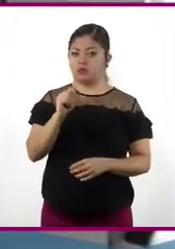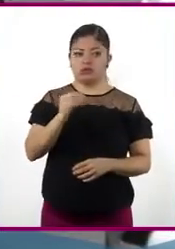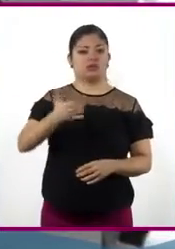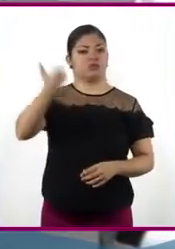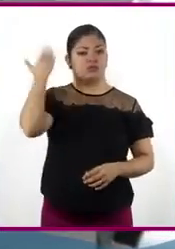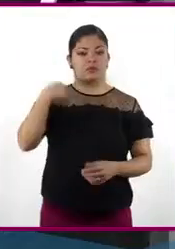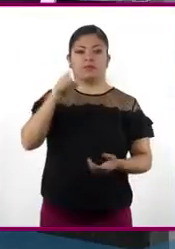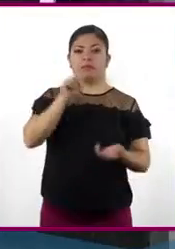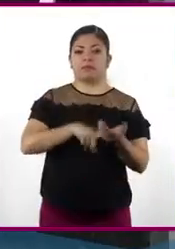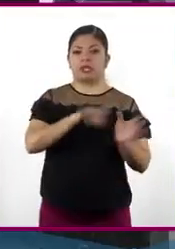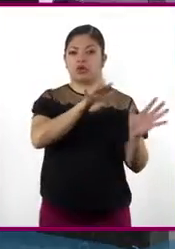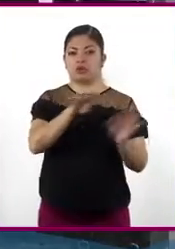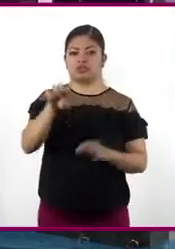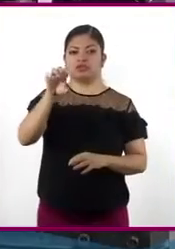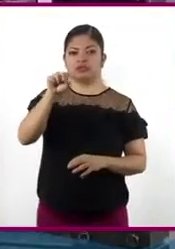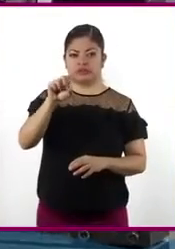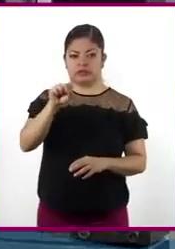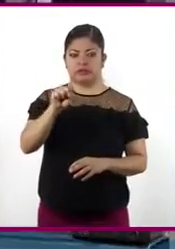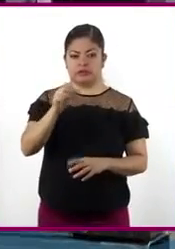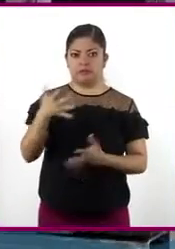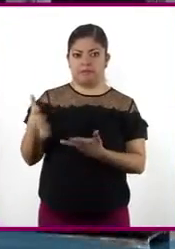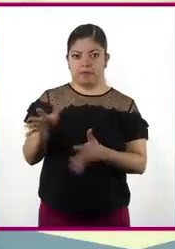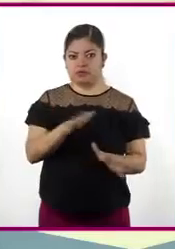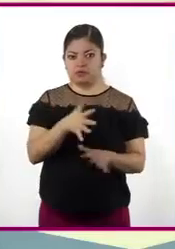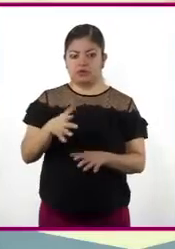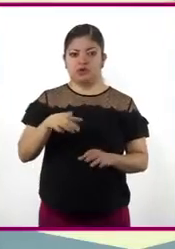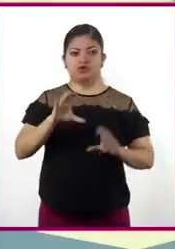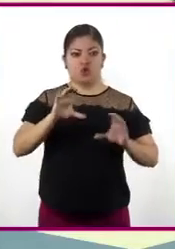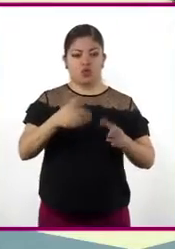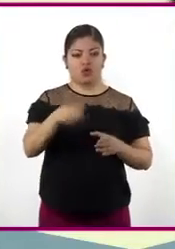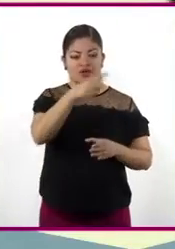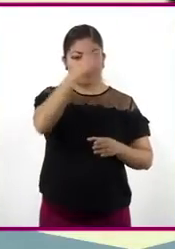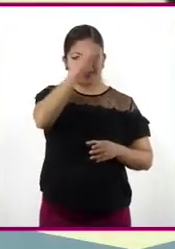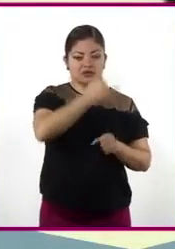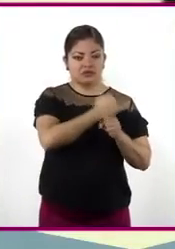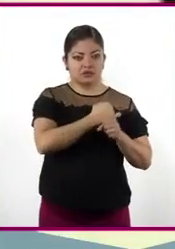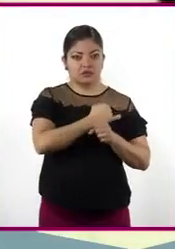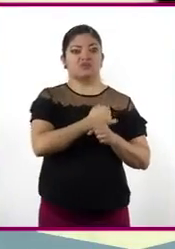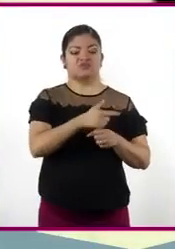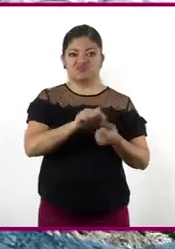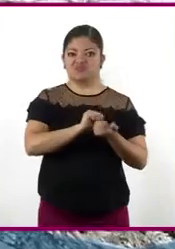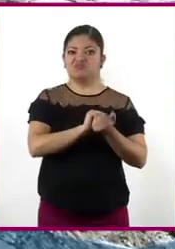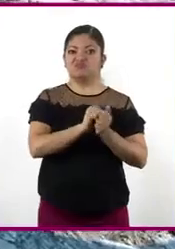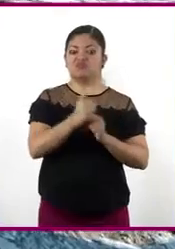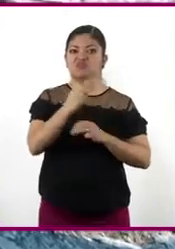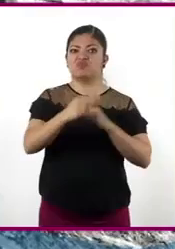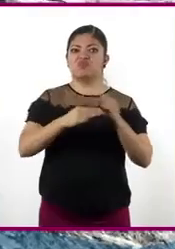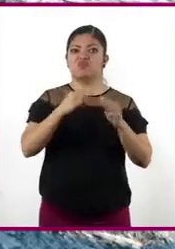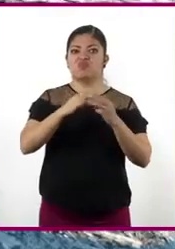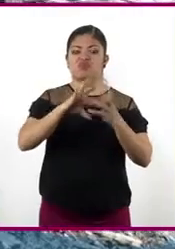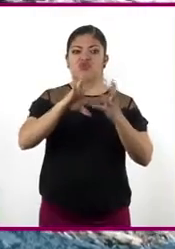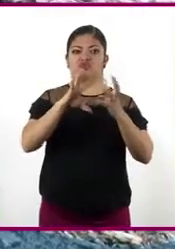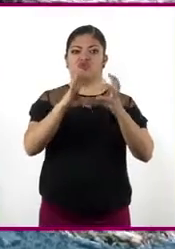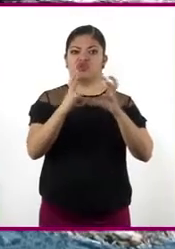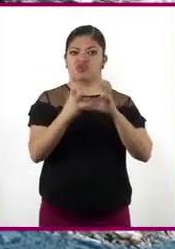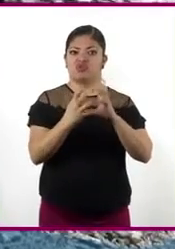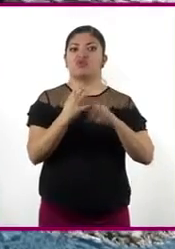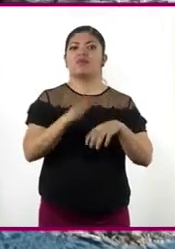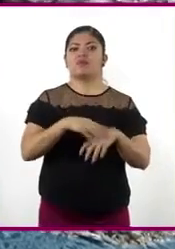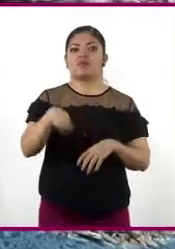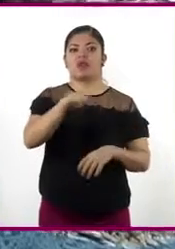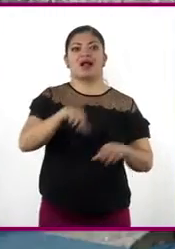los años 60, la comunidad científica empezó a alertar sobre el deterioro del medio ambiente a causa de las actividades